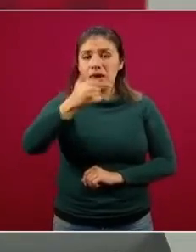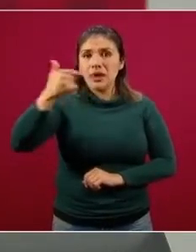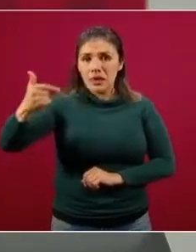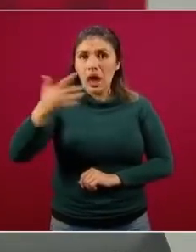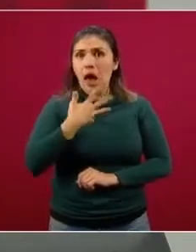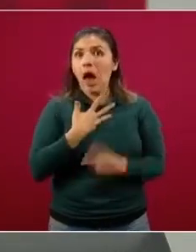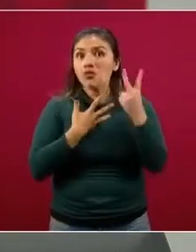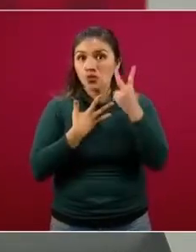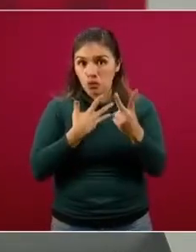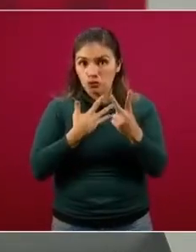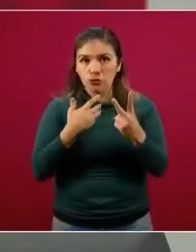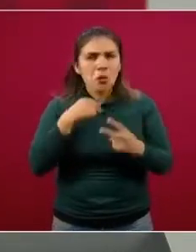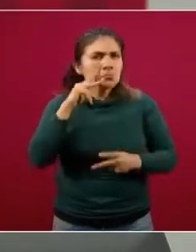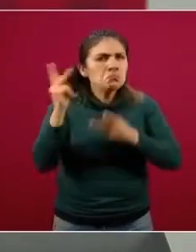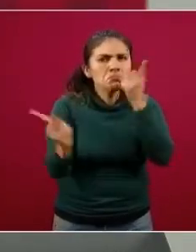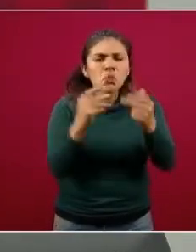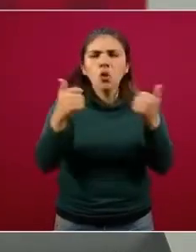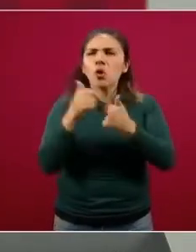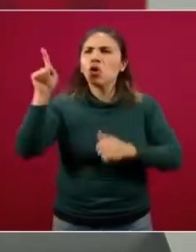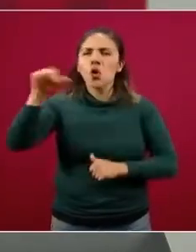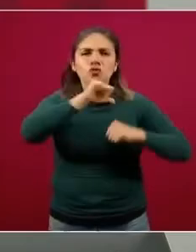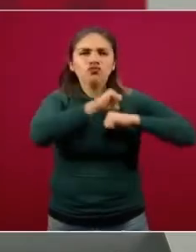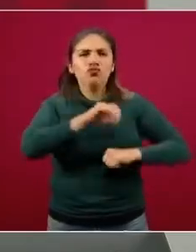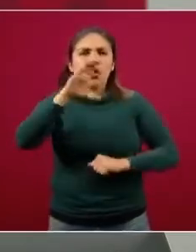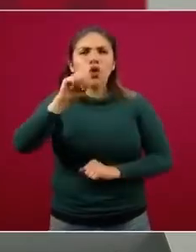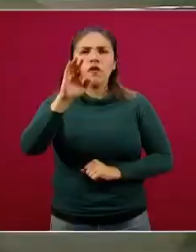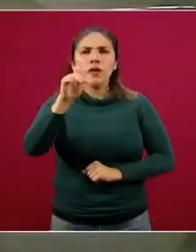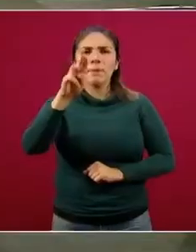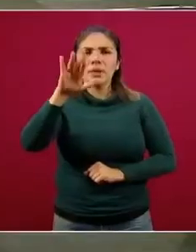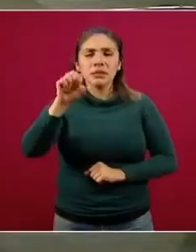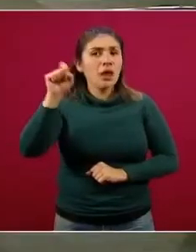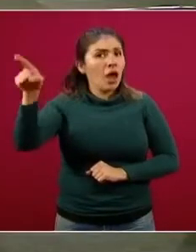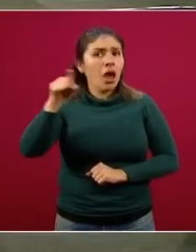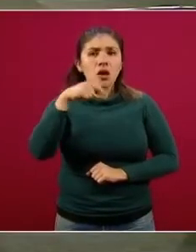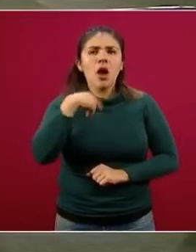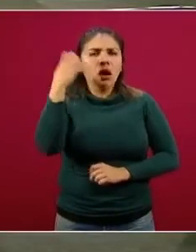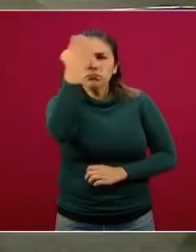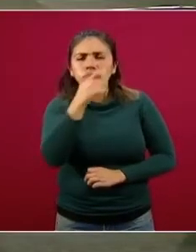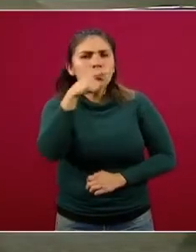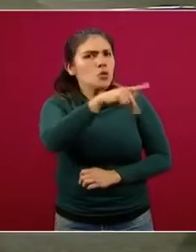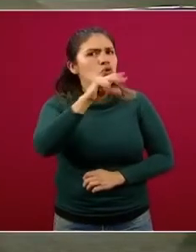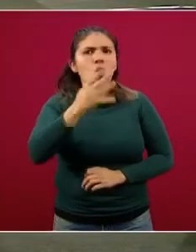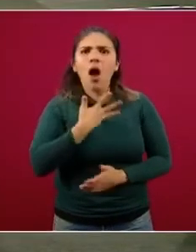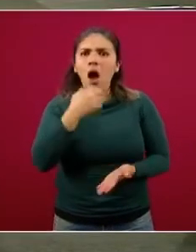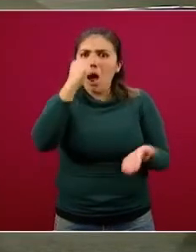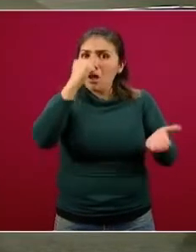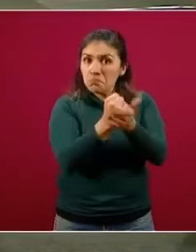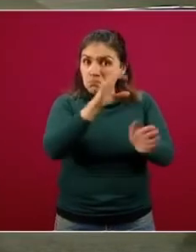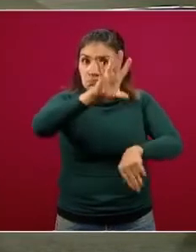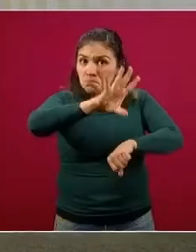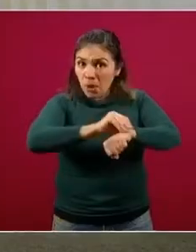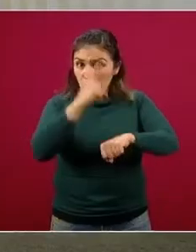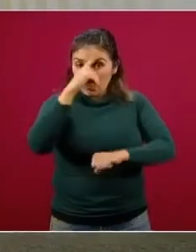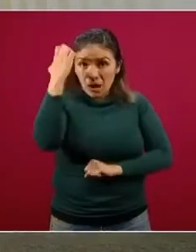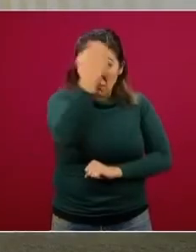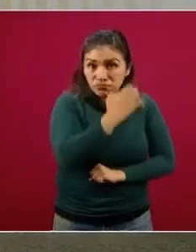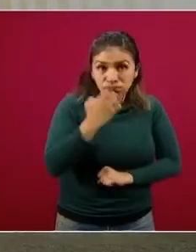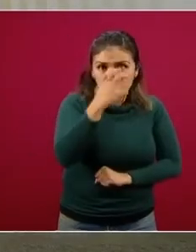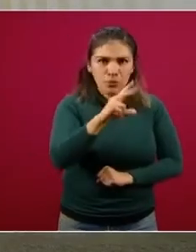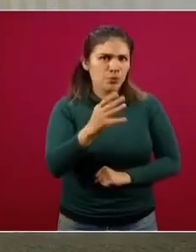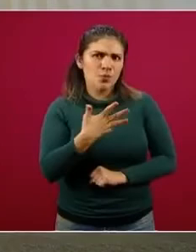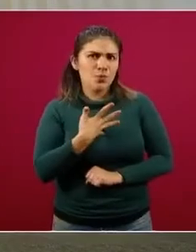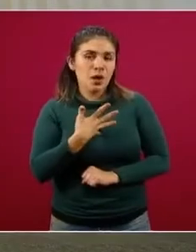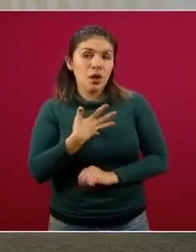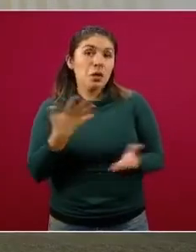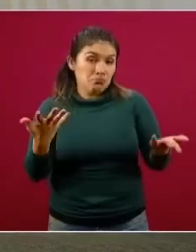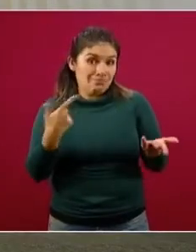hecho. Consultando con COFEPRIS, verificamos que no tienen una autorización sanitaria para la realización de estas pruebas